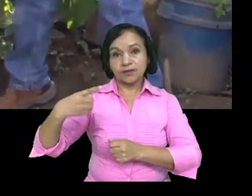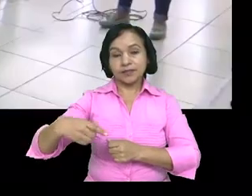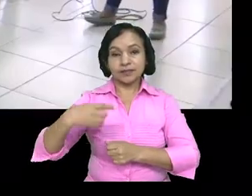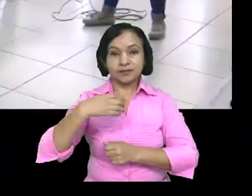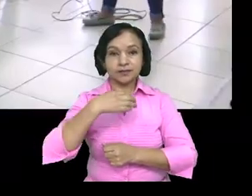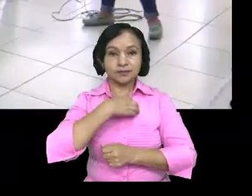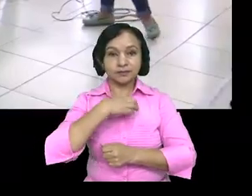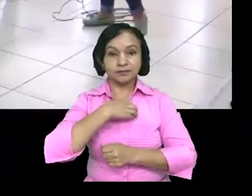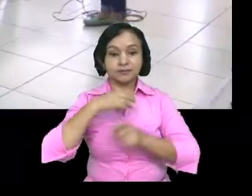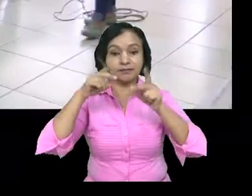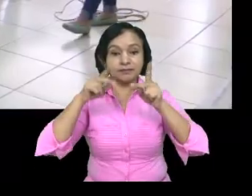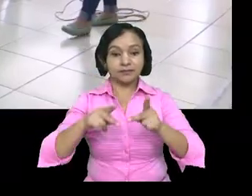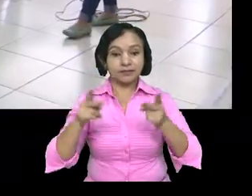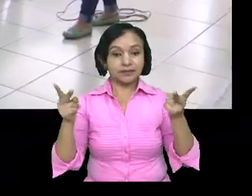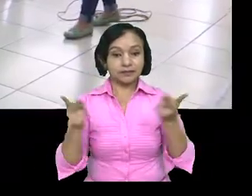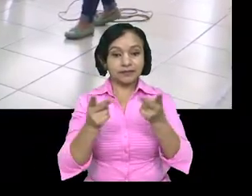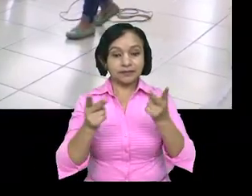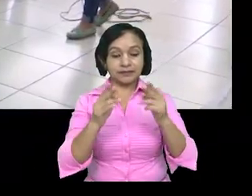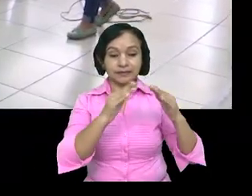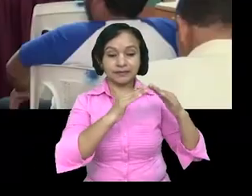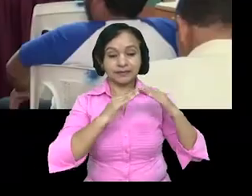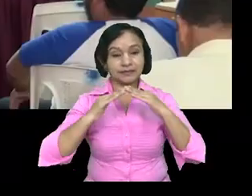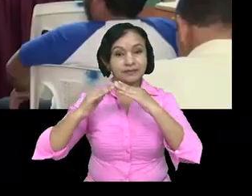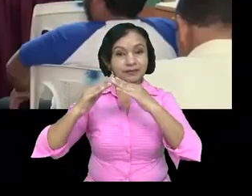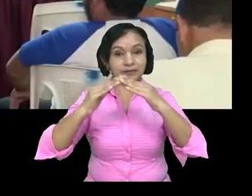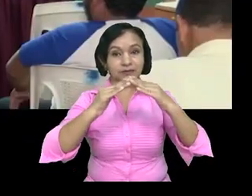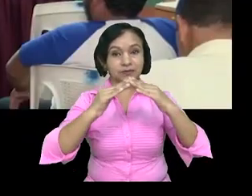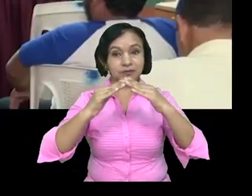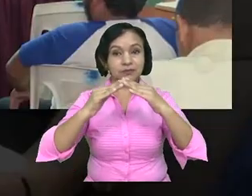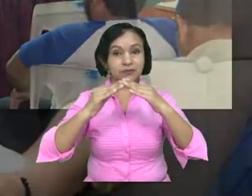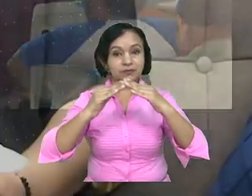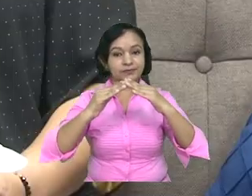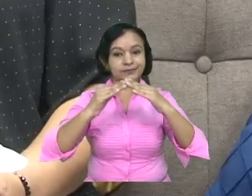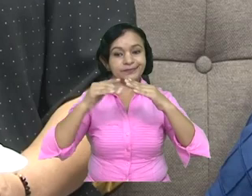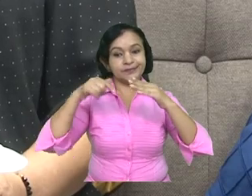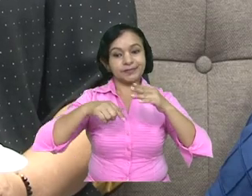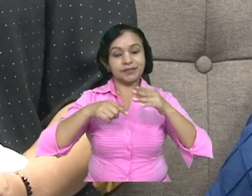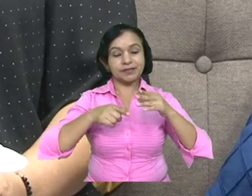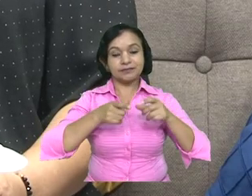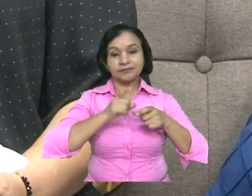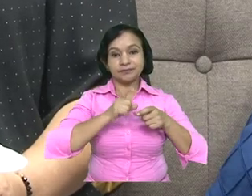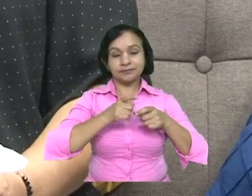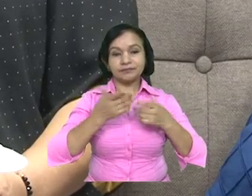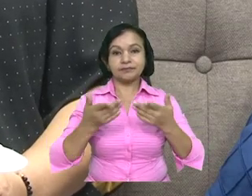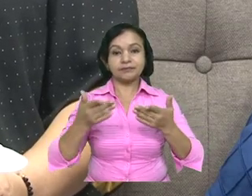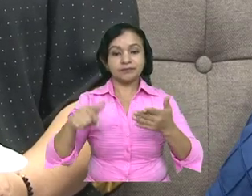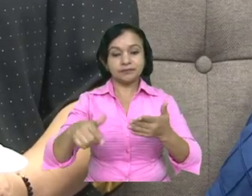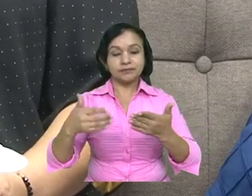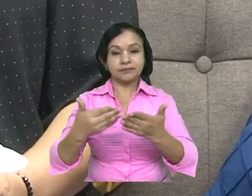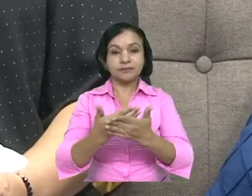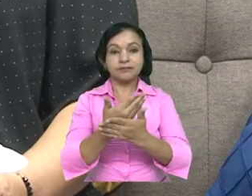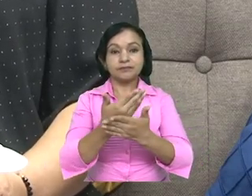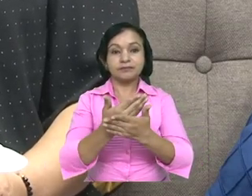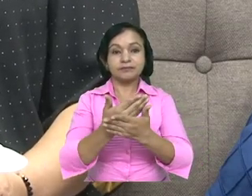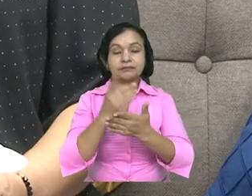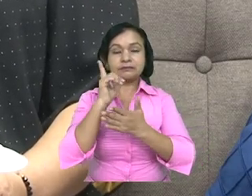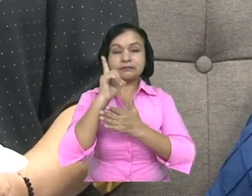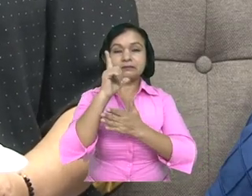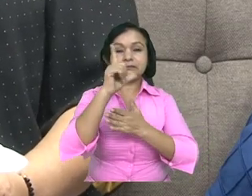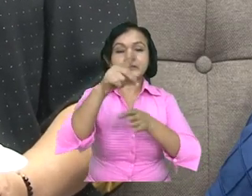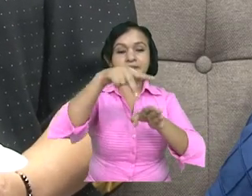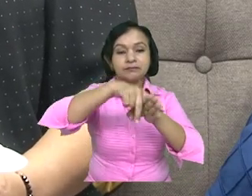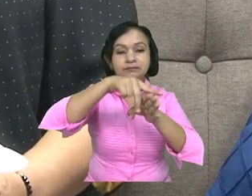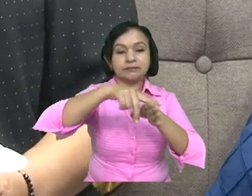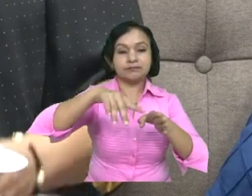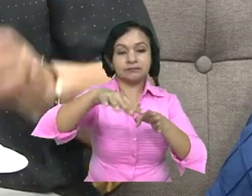los que somos privilegiados, una realidad, de claro, vivir en las ciudades. Para el sector rural ha sido